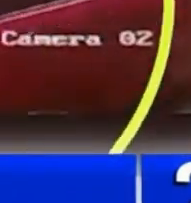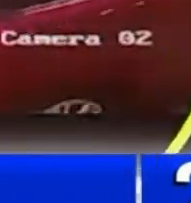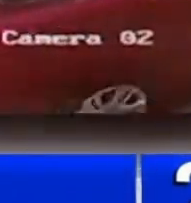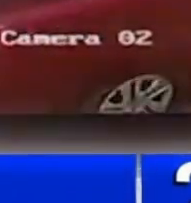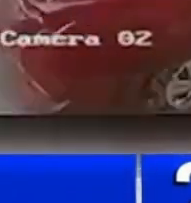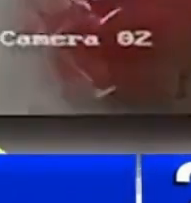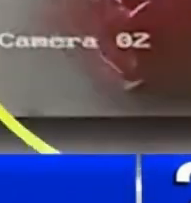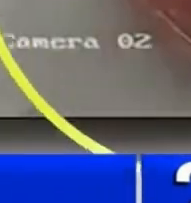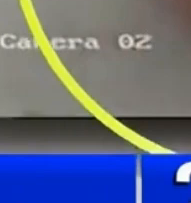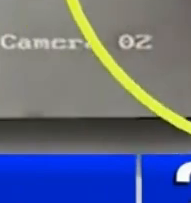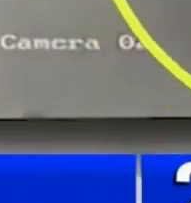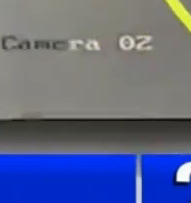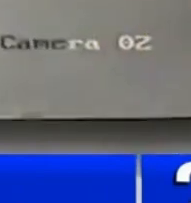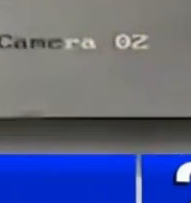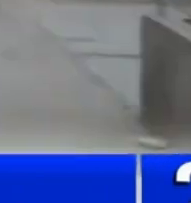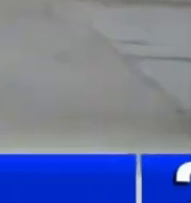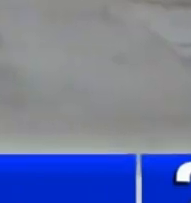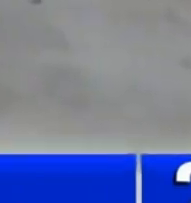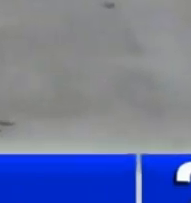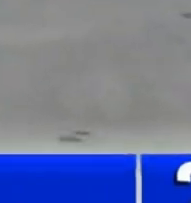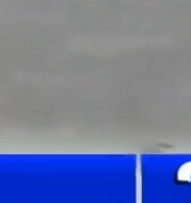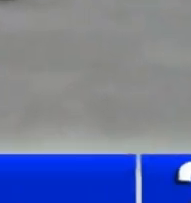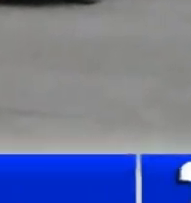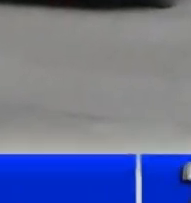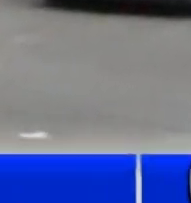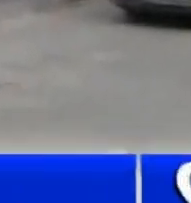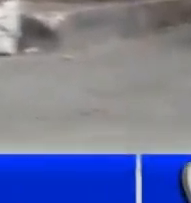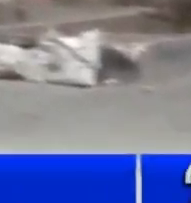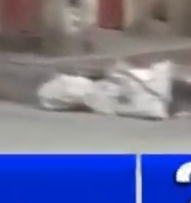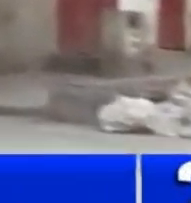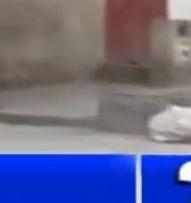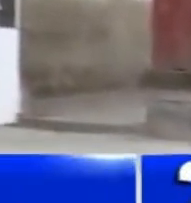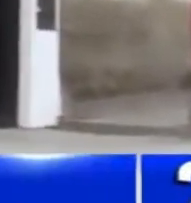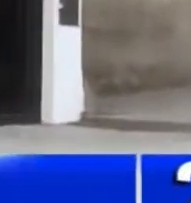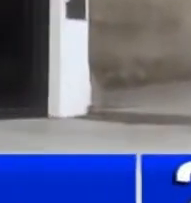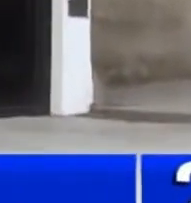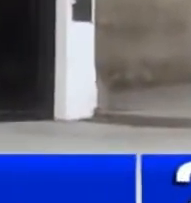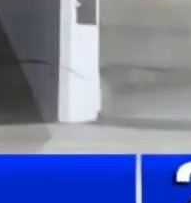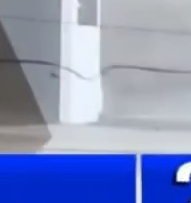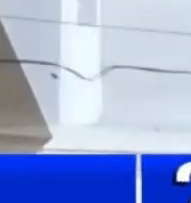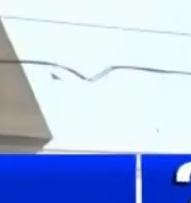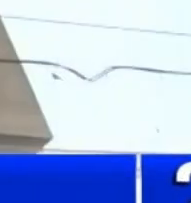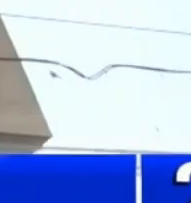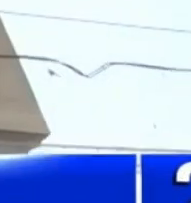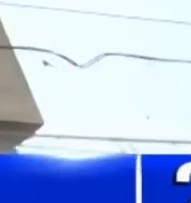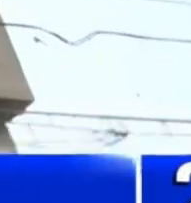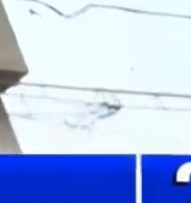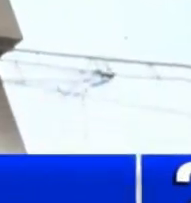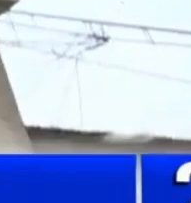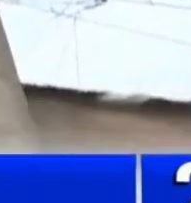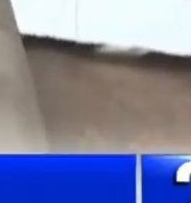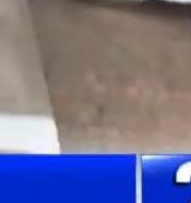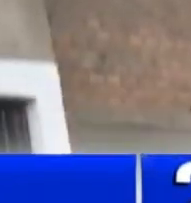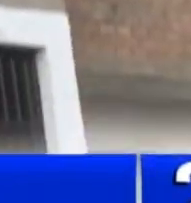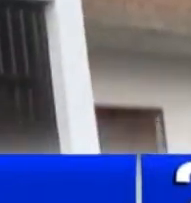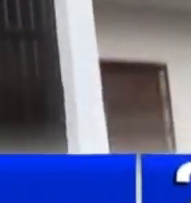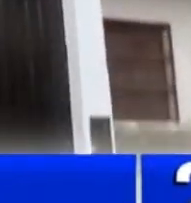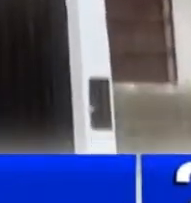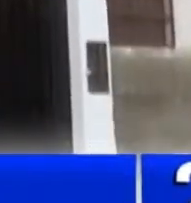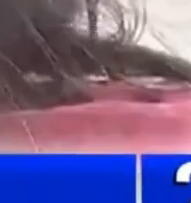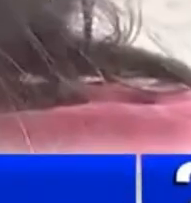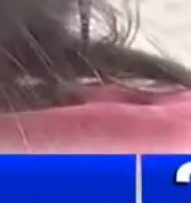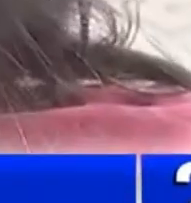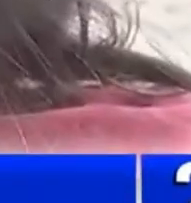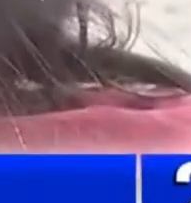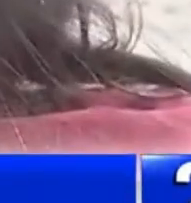siguiente la historia está ambientada principalmente en la serranía del departamento de la Libertad en la región conocida como puna en no la comunidad de